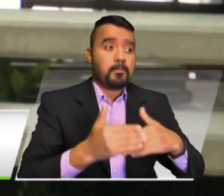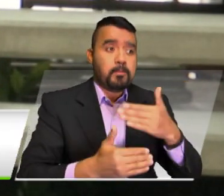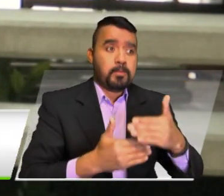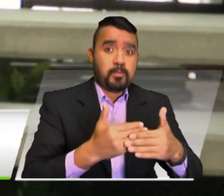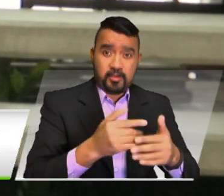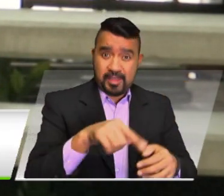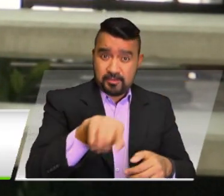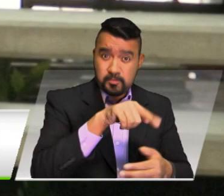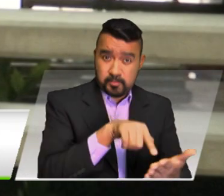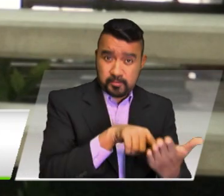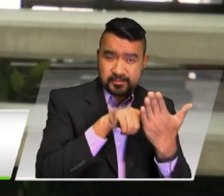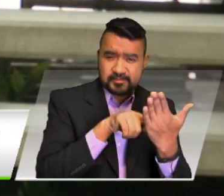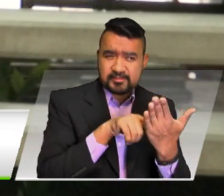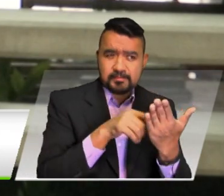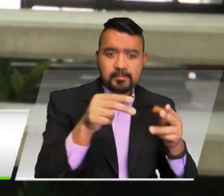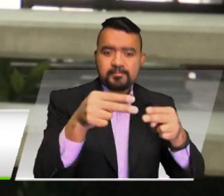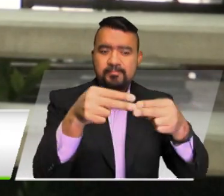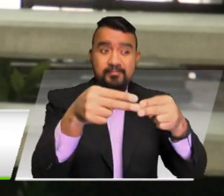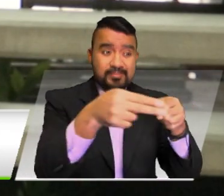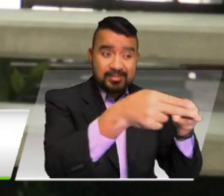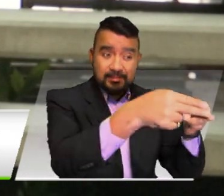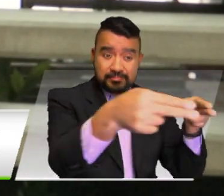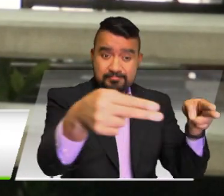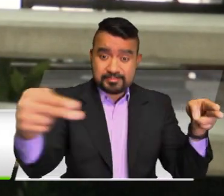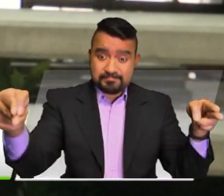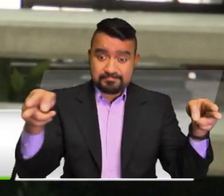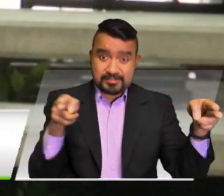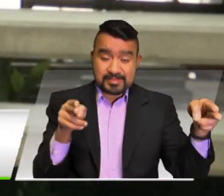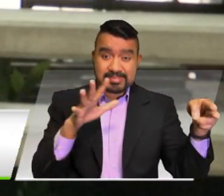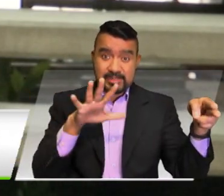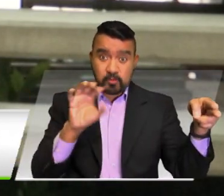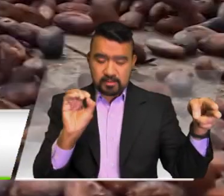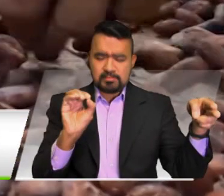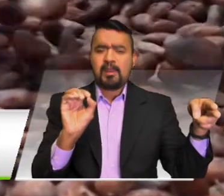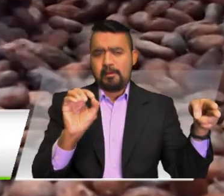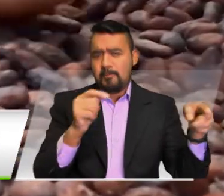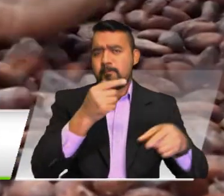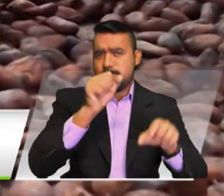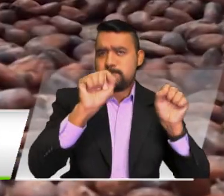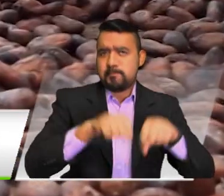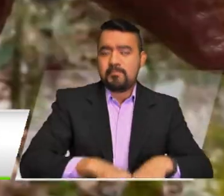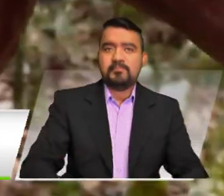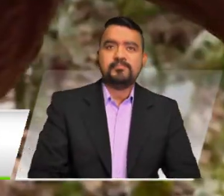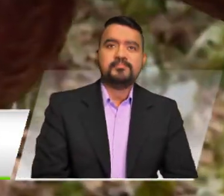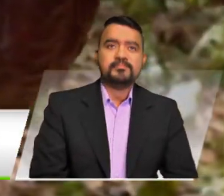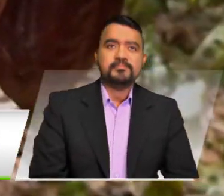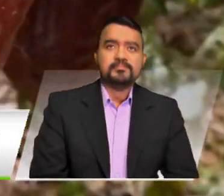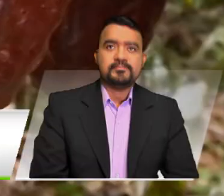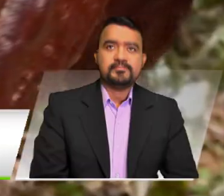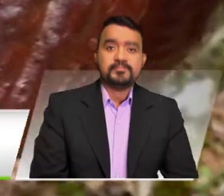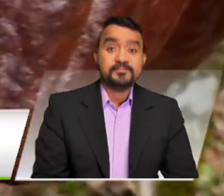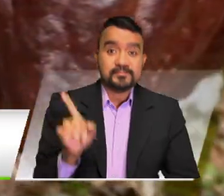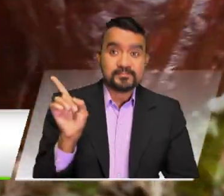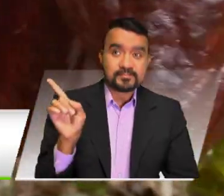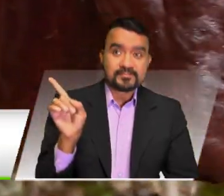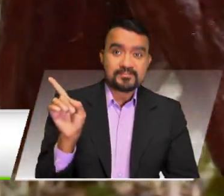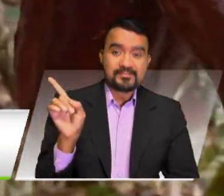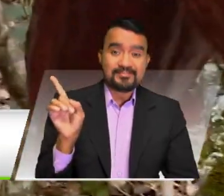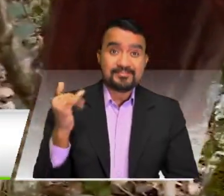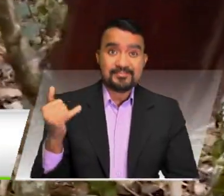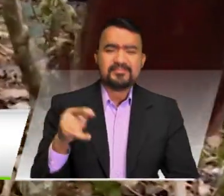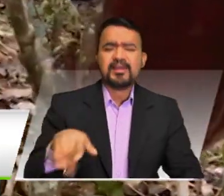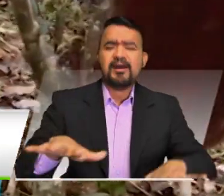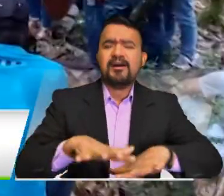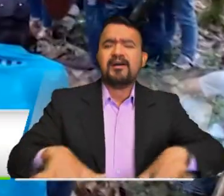de 50 hectáreas de siembra y 50 hectáreas de sostenimiento ya el municipio cuenta con 600 hectáreas de